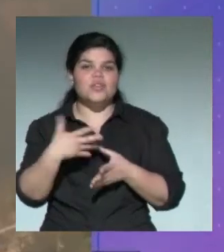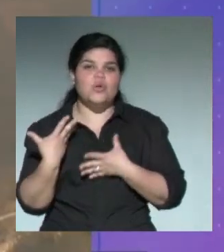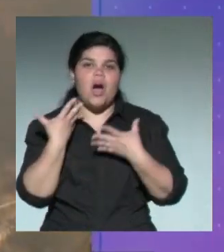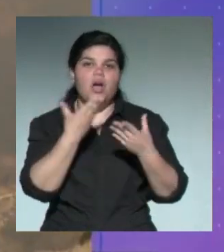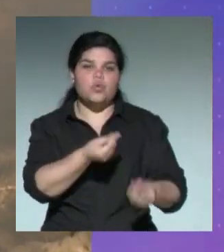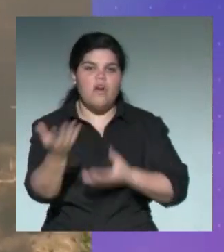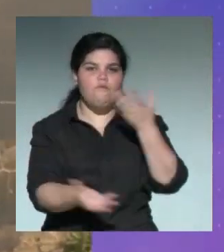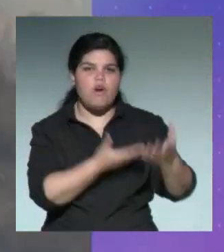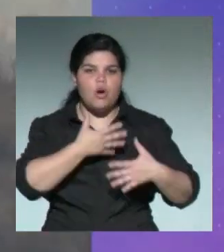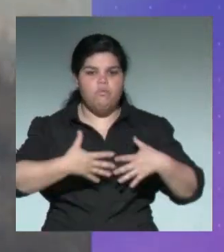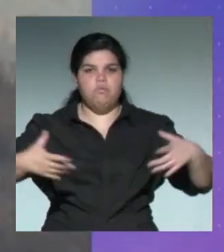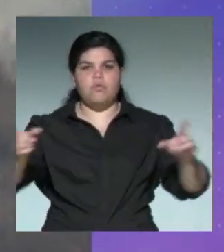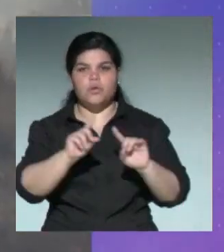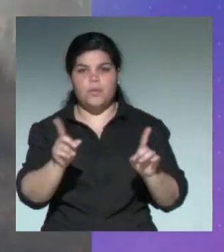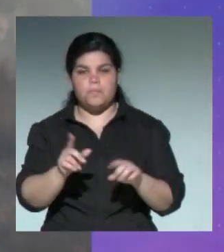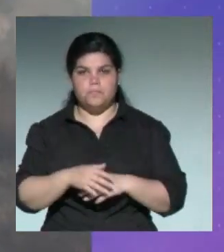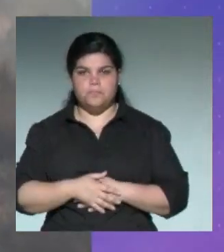condiciones.